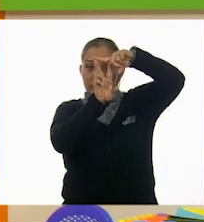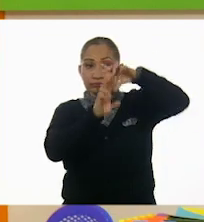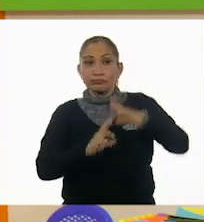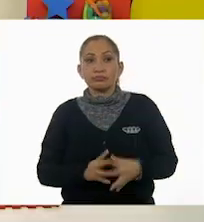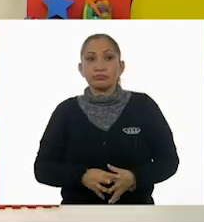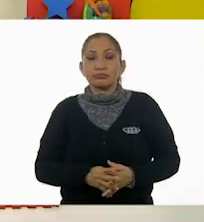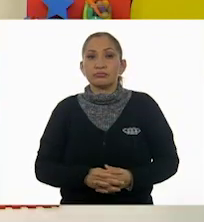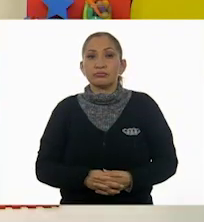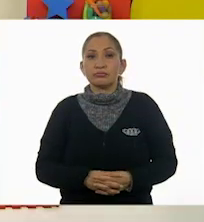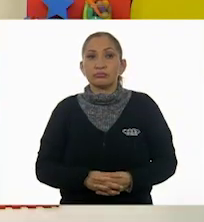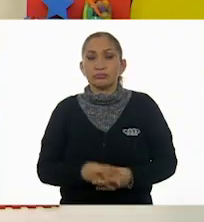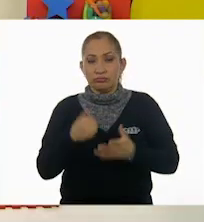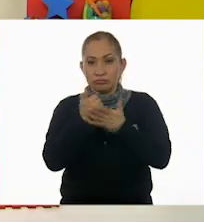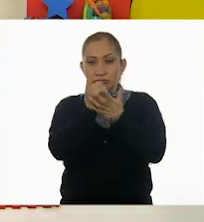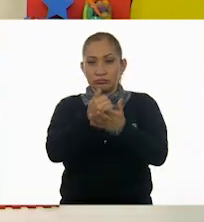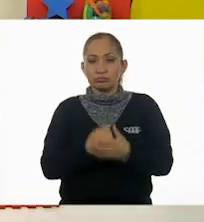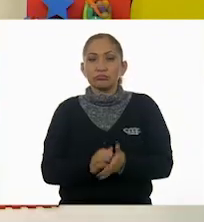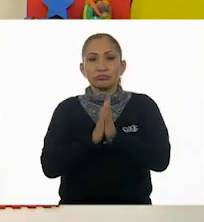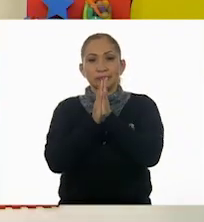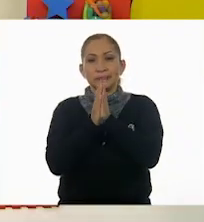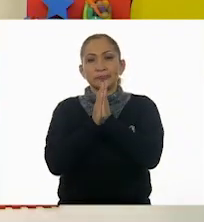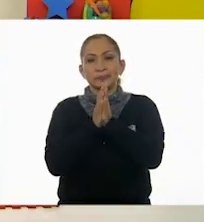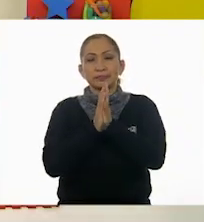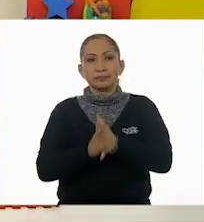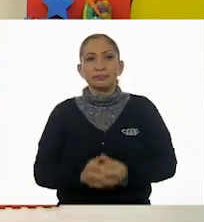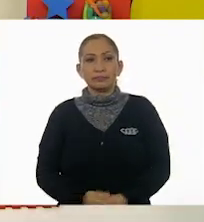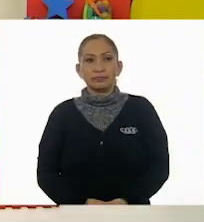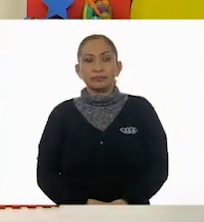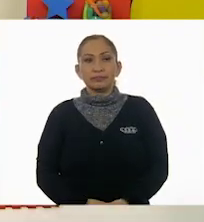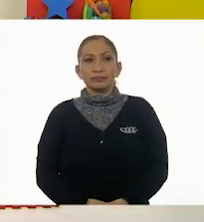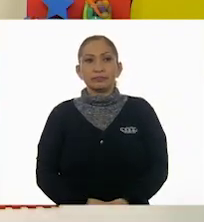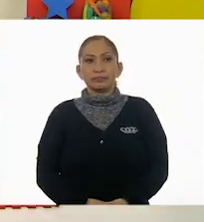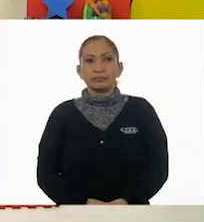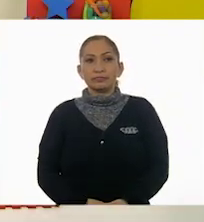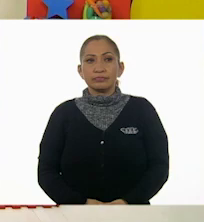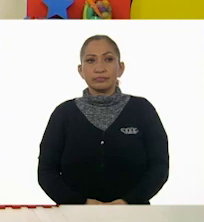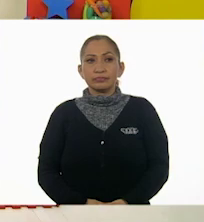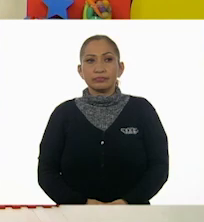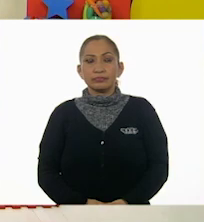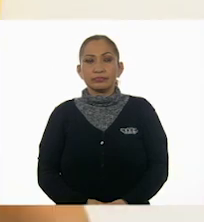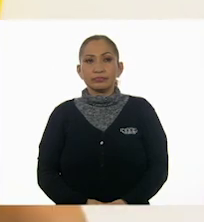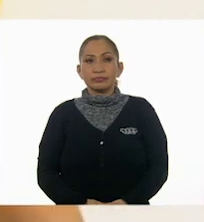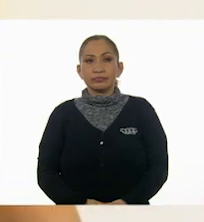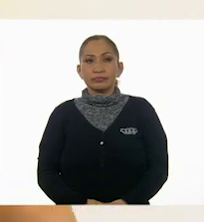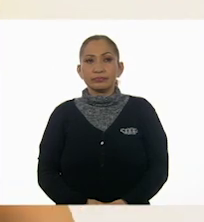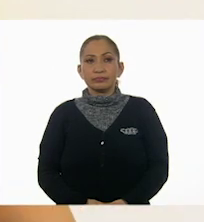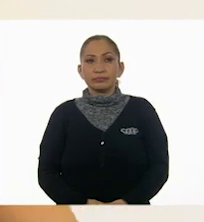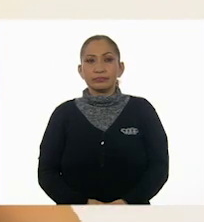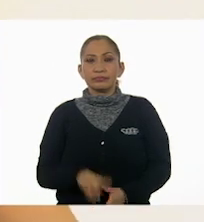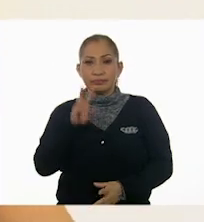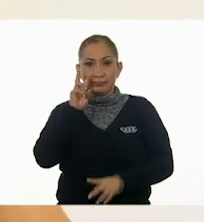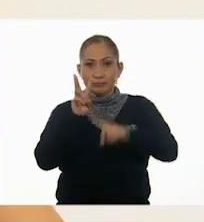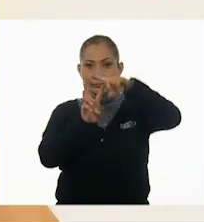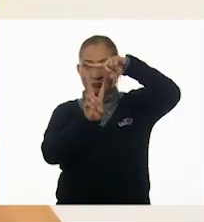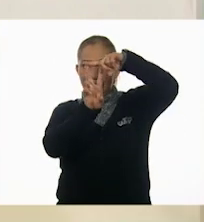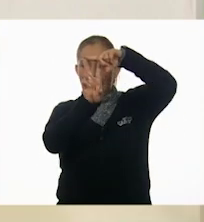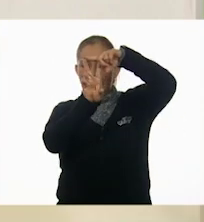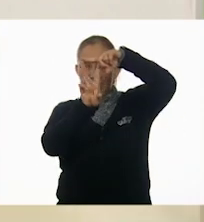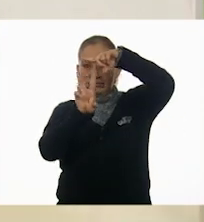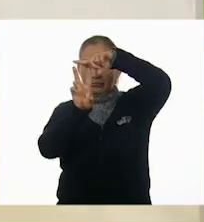tun, tun, tun, tun. Te ayudo. Sí, por favor. Sí, claro. A ver.